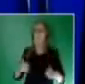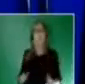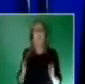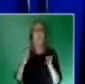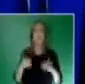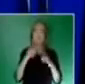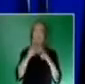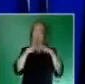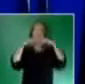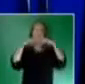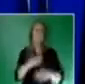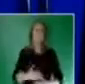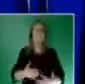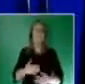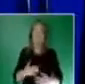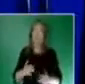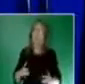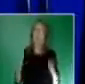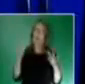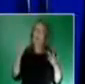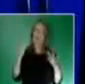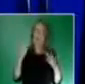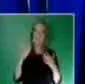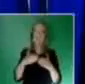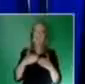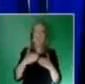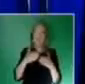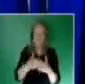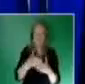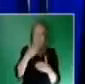y ningún bien vale como la vida y esto es elemental